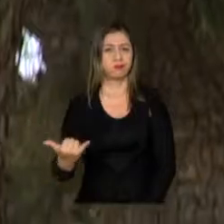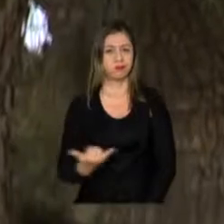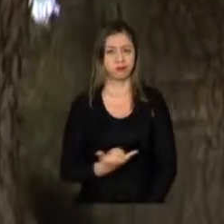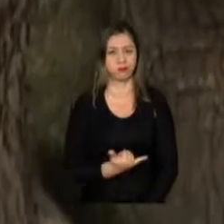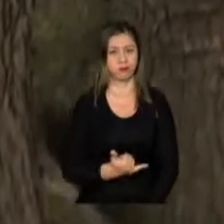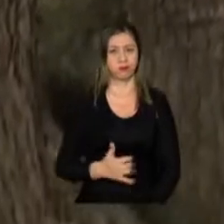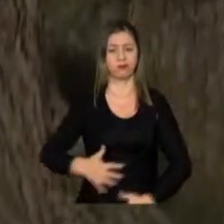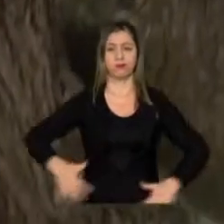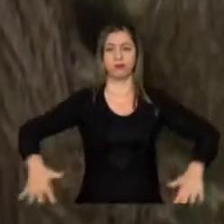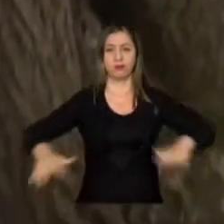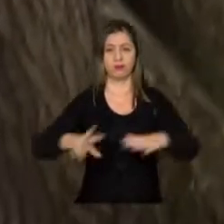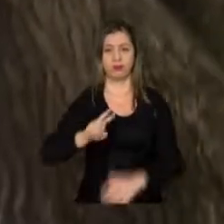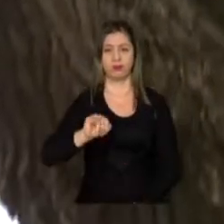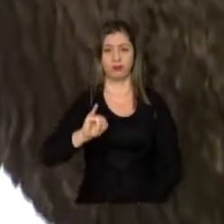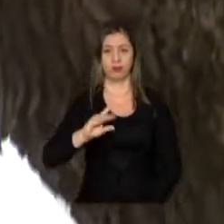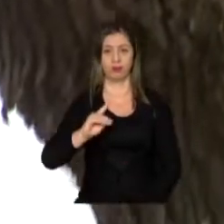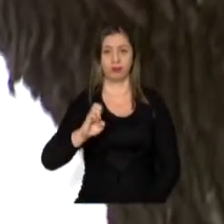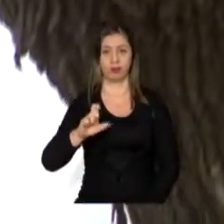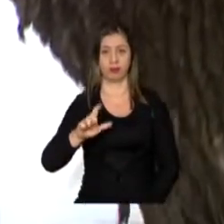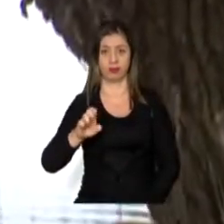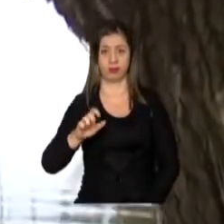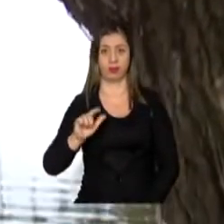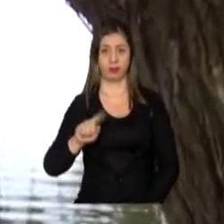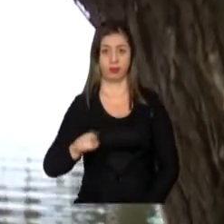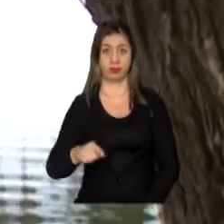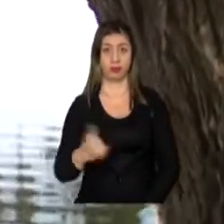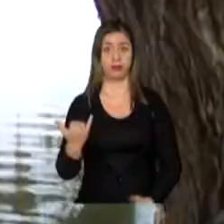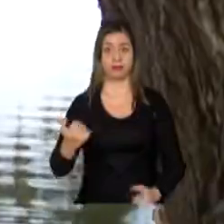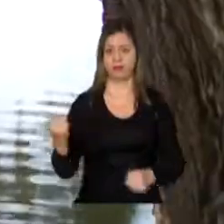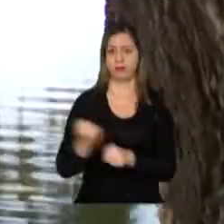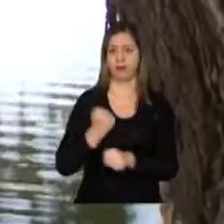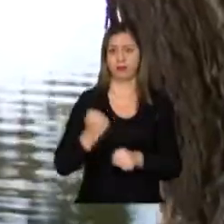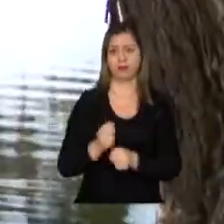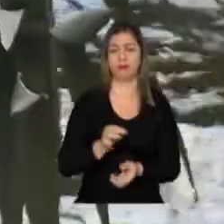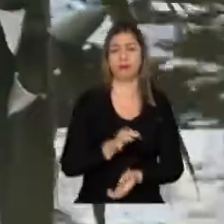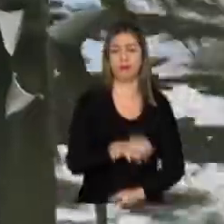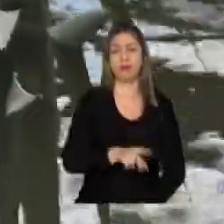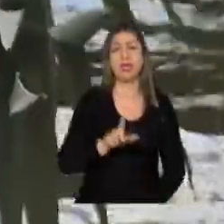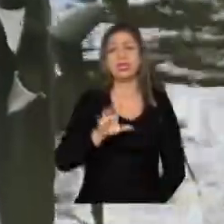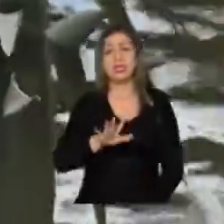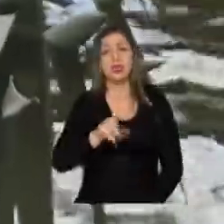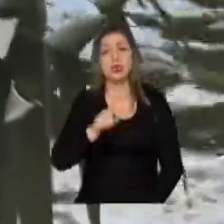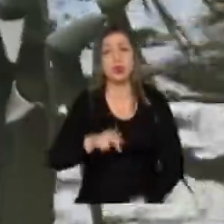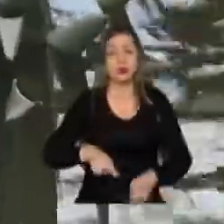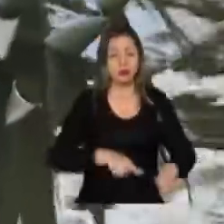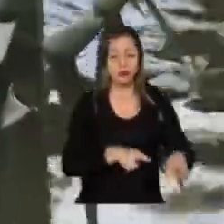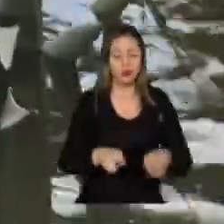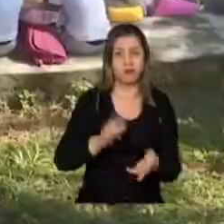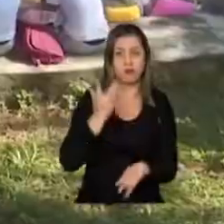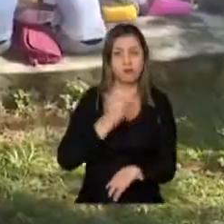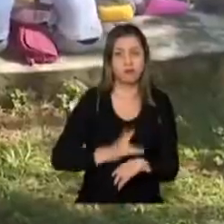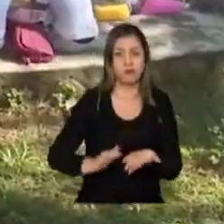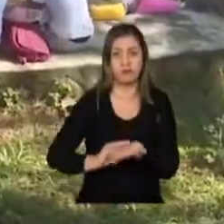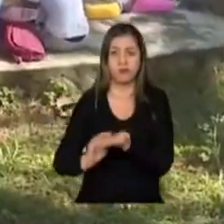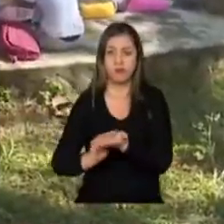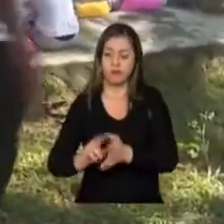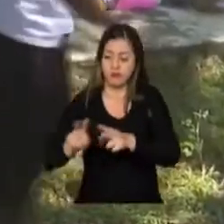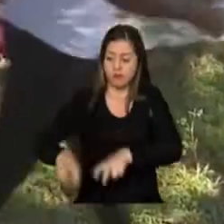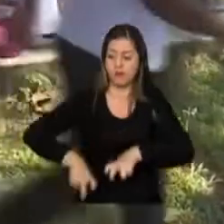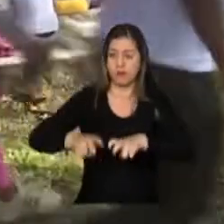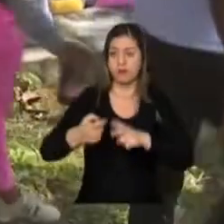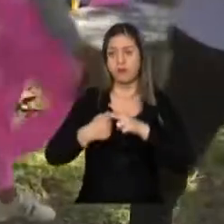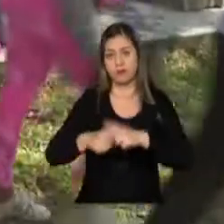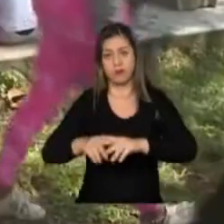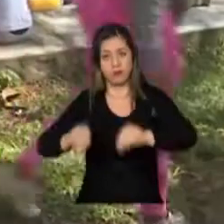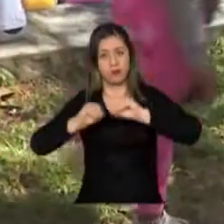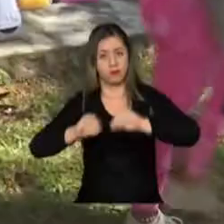de la Madre Vieja Videles. En este momento la CBC trabaja en 51 humedales con intervenciones, limpiezas, siembras, talleres educativos,